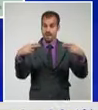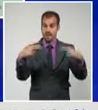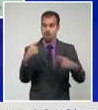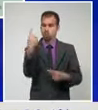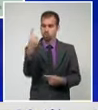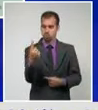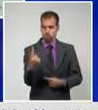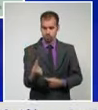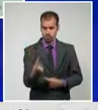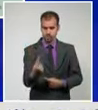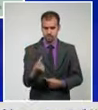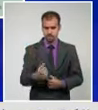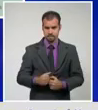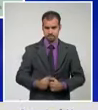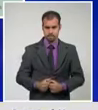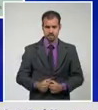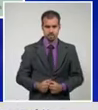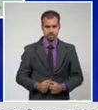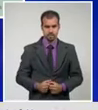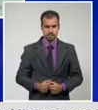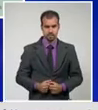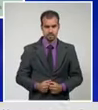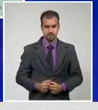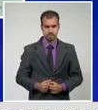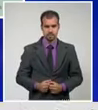autóctono cada uno de estos municipios.